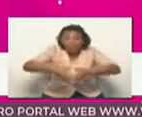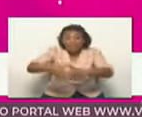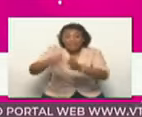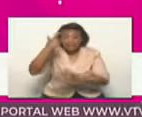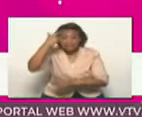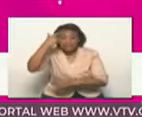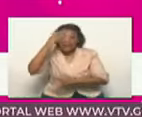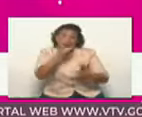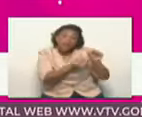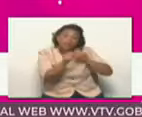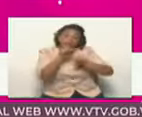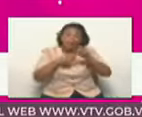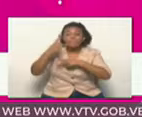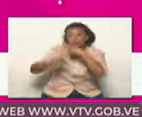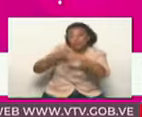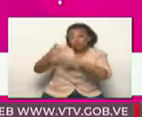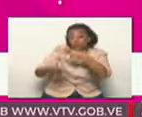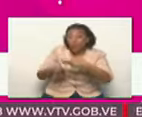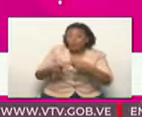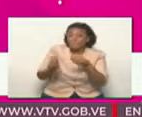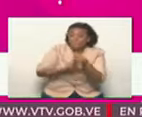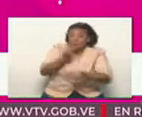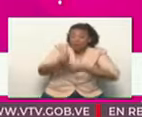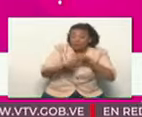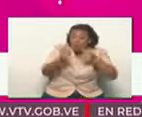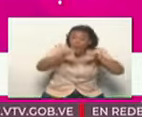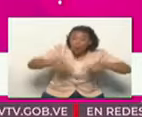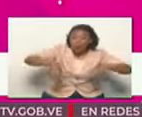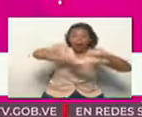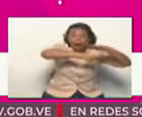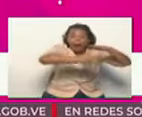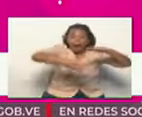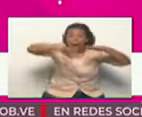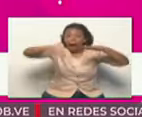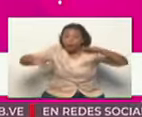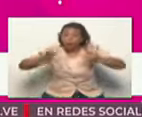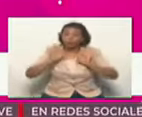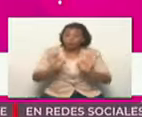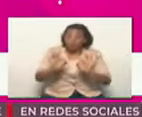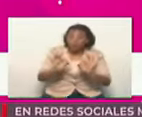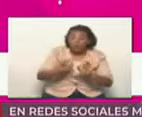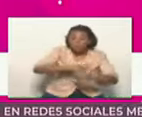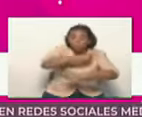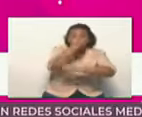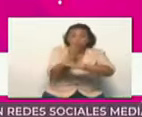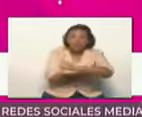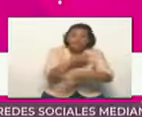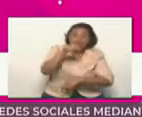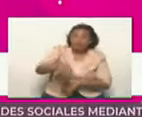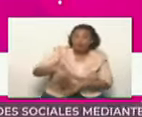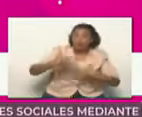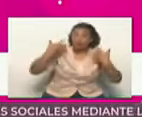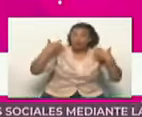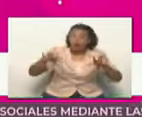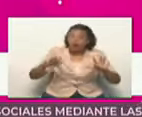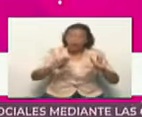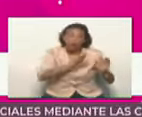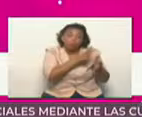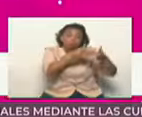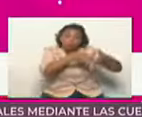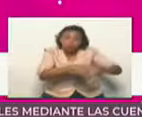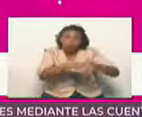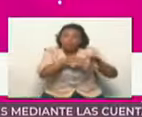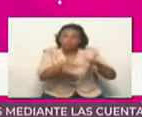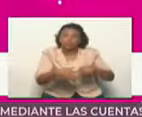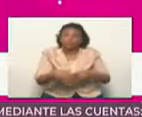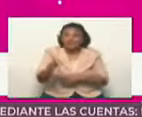las asociaciones de productores para hacer desde los espacios acuáticos un espacio para potenciar las capacidades en la acuicultura nacional. En